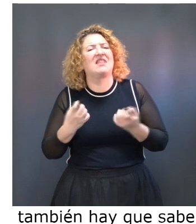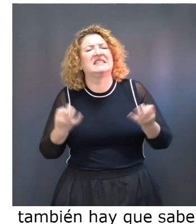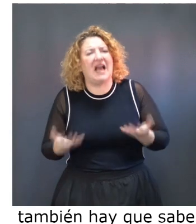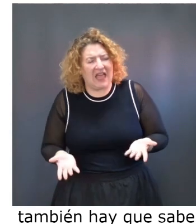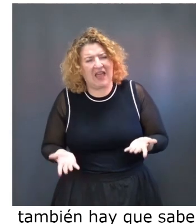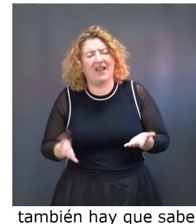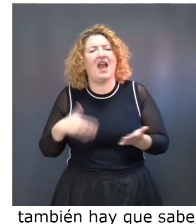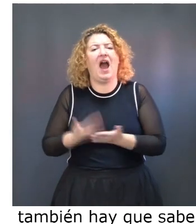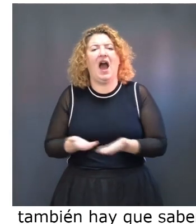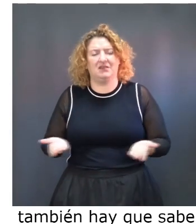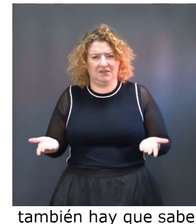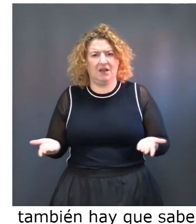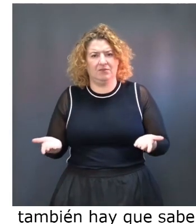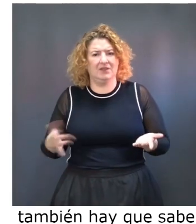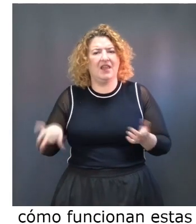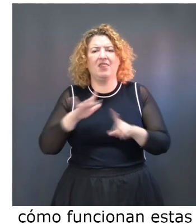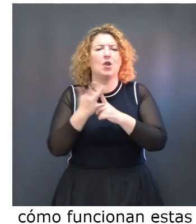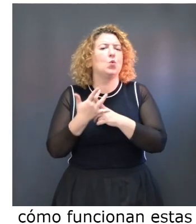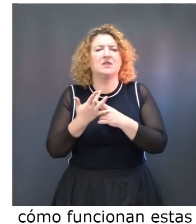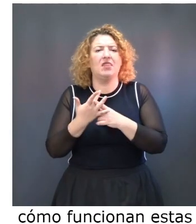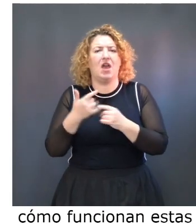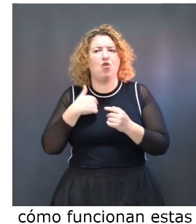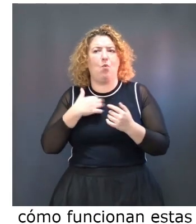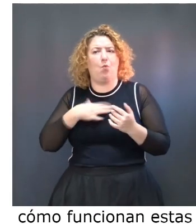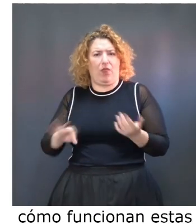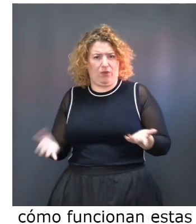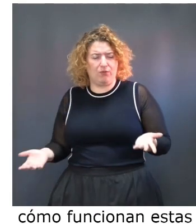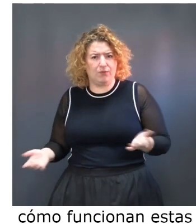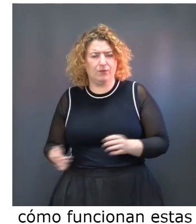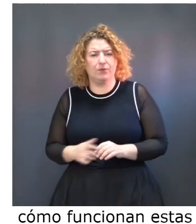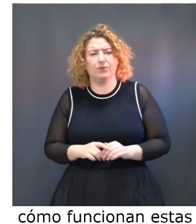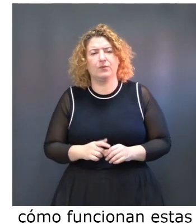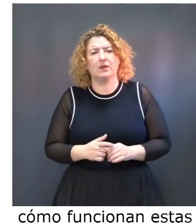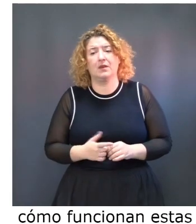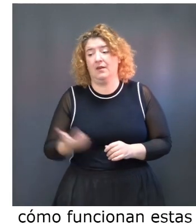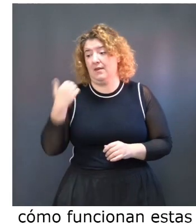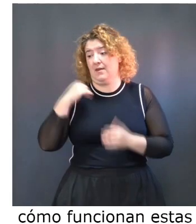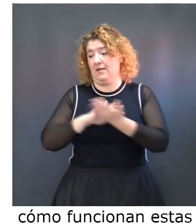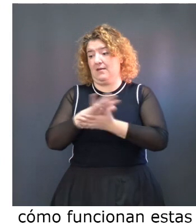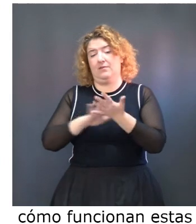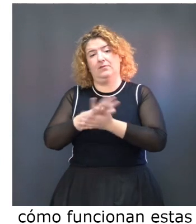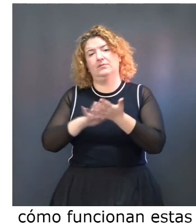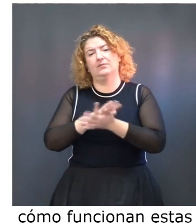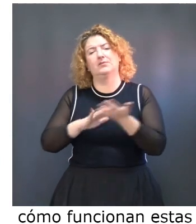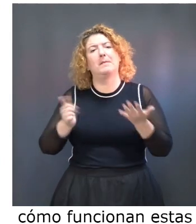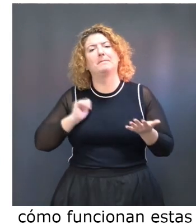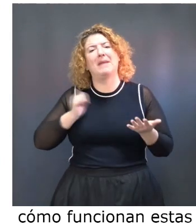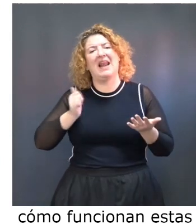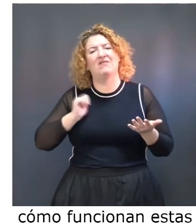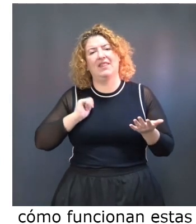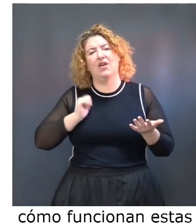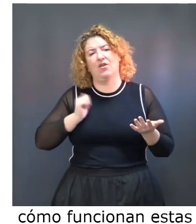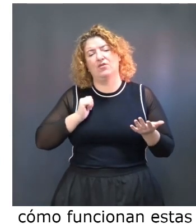y hasta dónde y cómo y en qué circunstancias lo doy, ¿no? O sea, lo que hablaba, ¿no? De los beneficios y